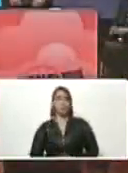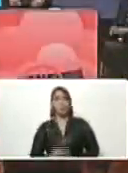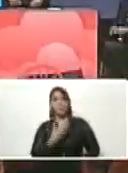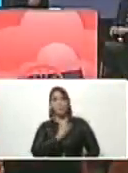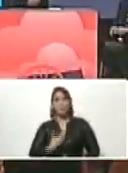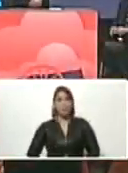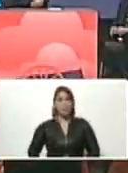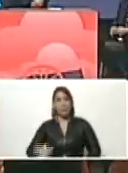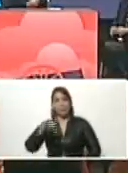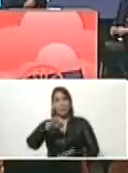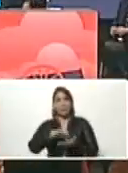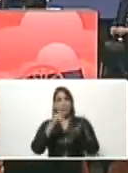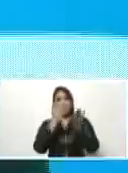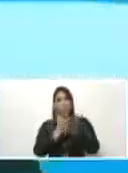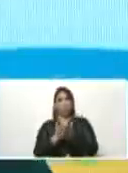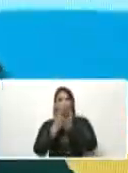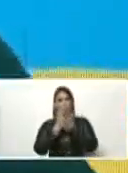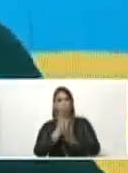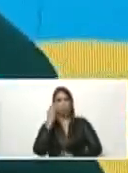Bolívar. Quisiera que él